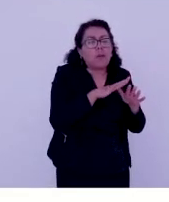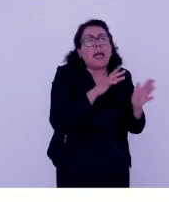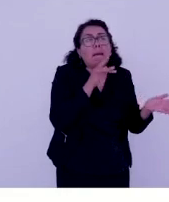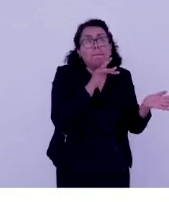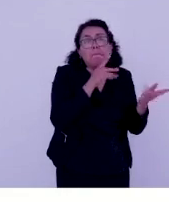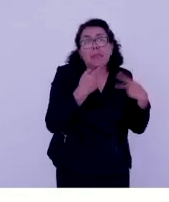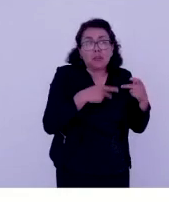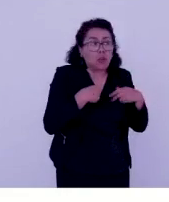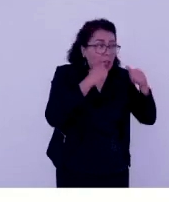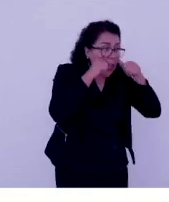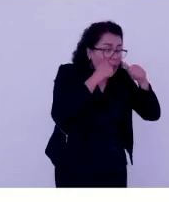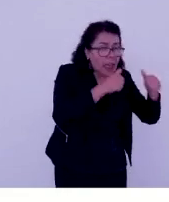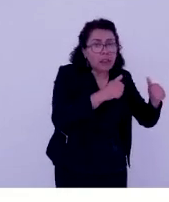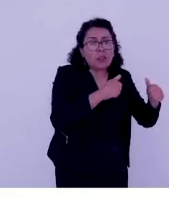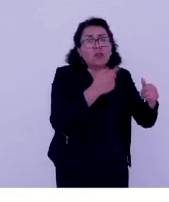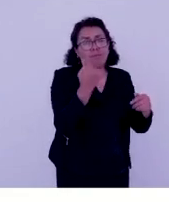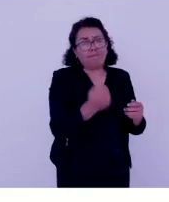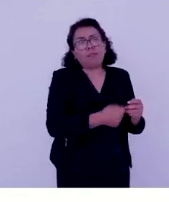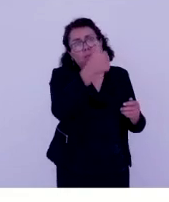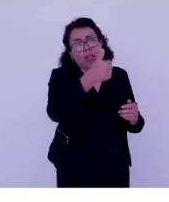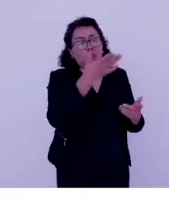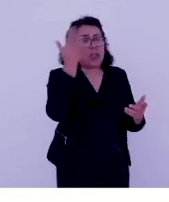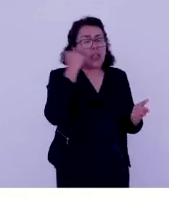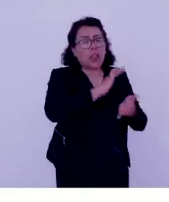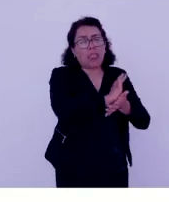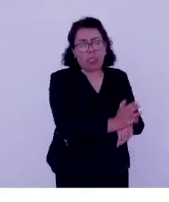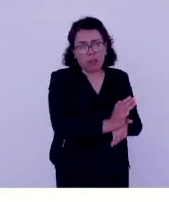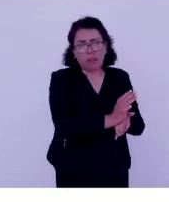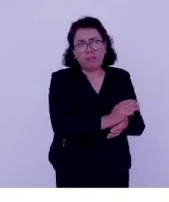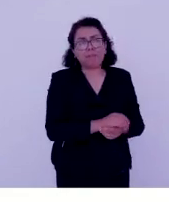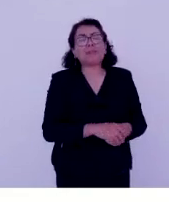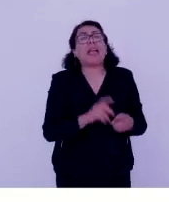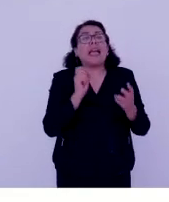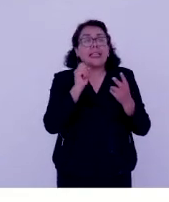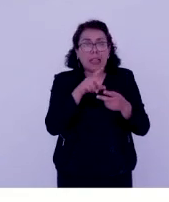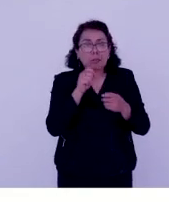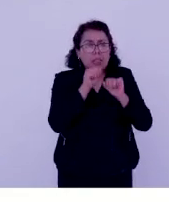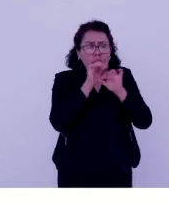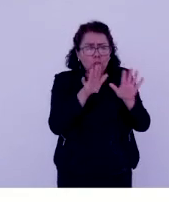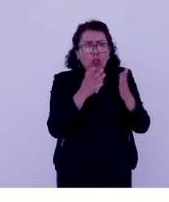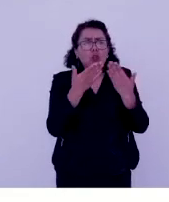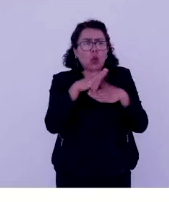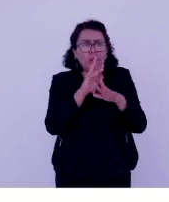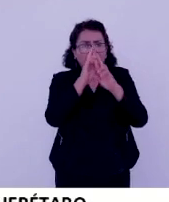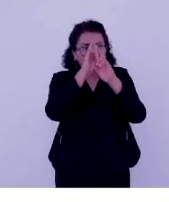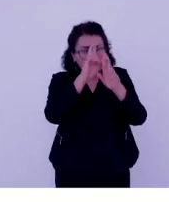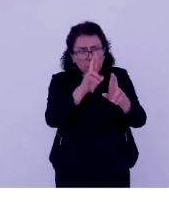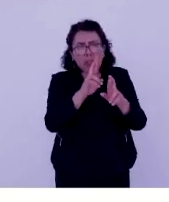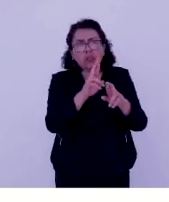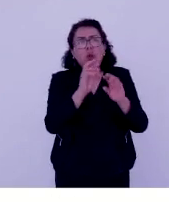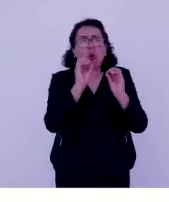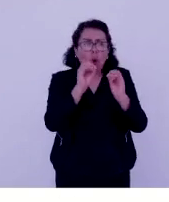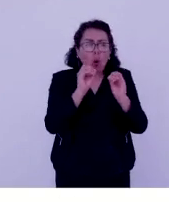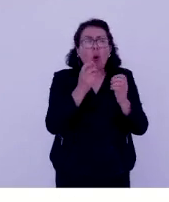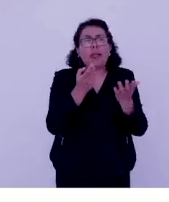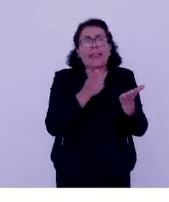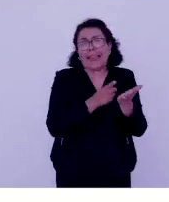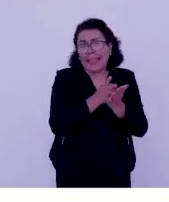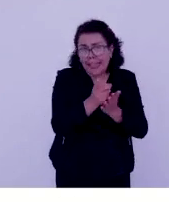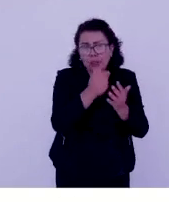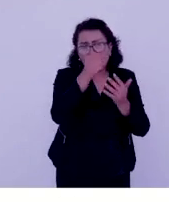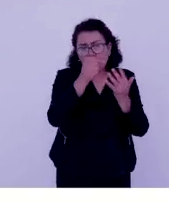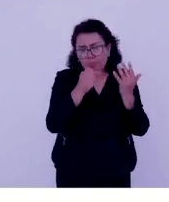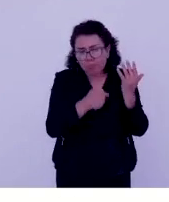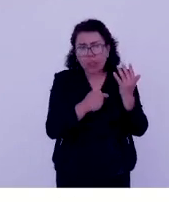históricamente discriminados también se presentan Efemérides con contenido relativo al respeto u observancia a algún derecho así